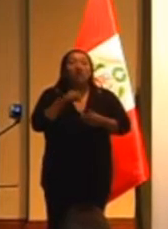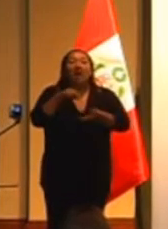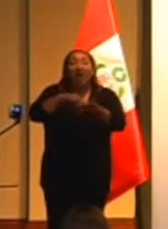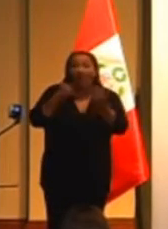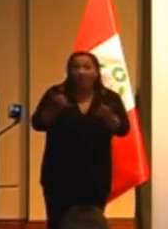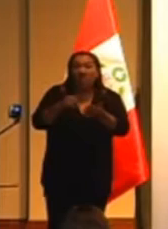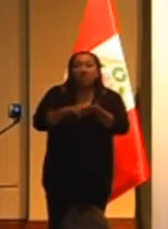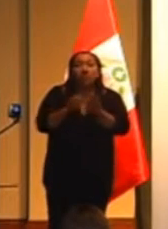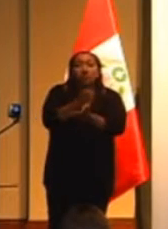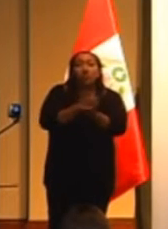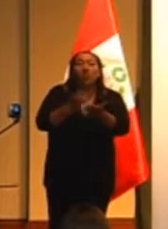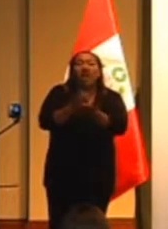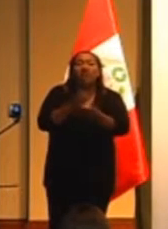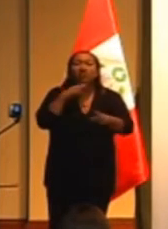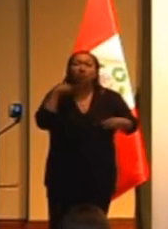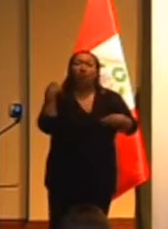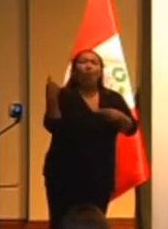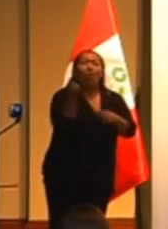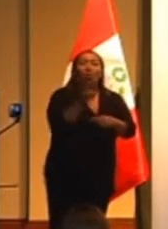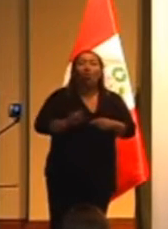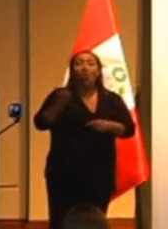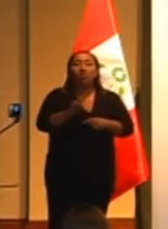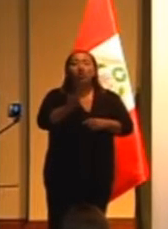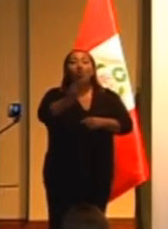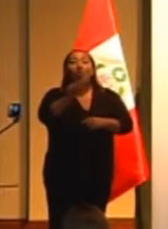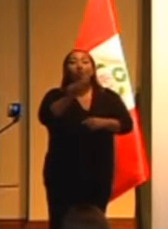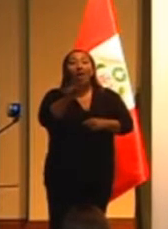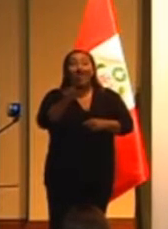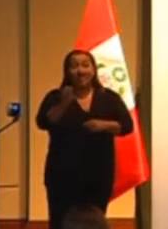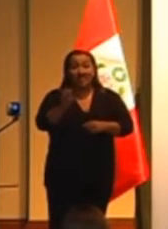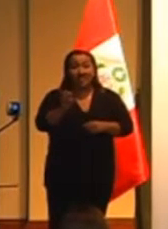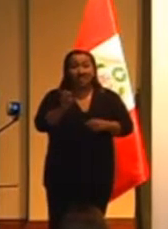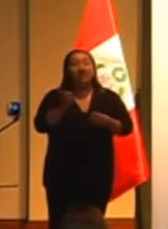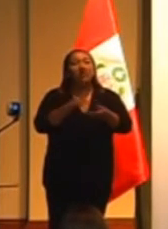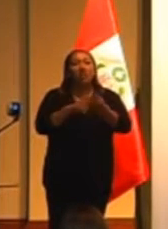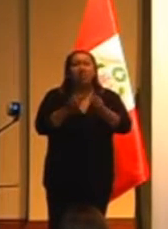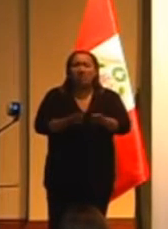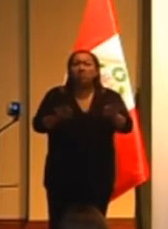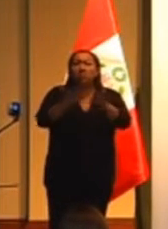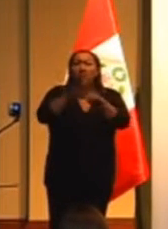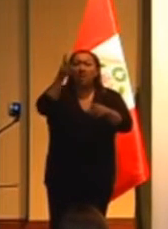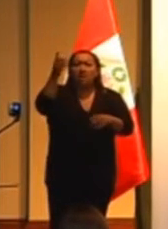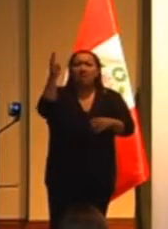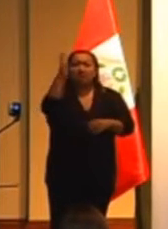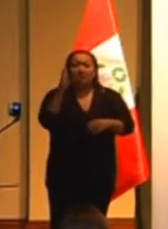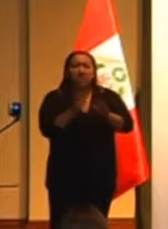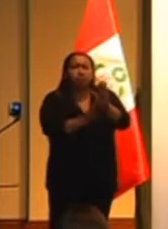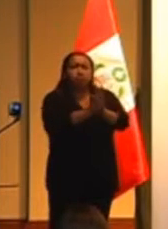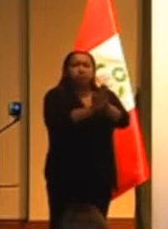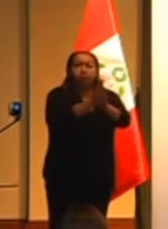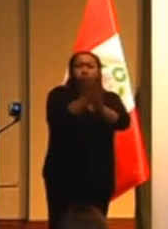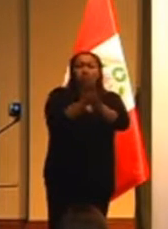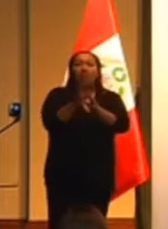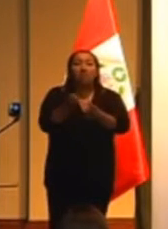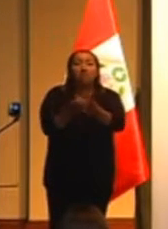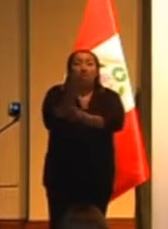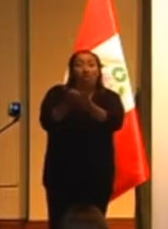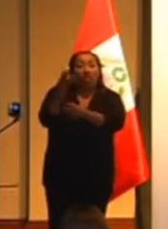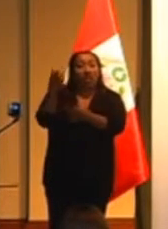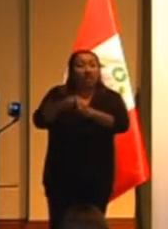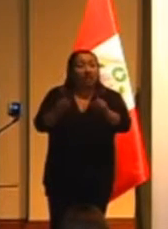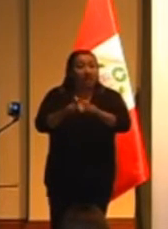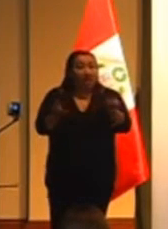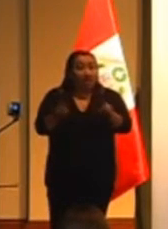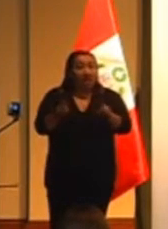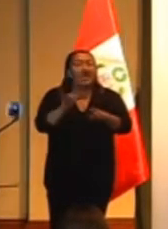del Perú. Y somos un referente para ciudades como Vitoria en Brasil, que tiene un desarrollo en lo tecnológico muy interesante,